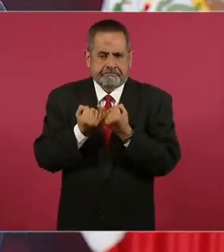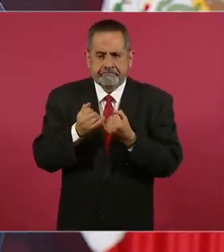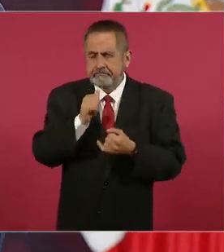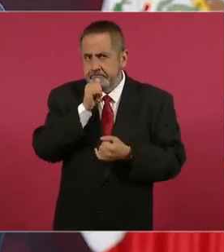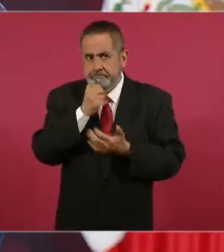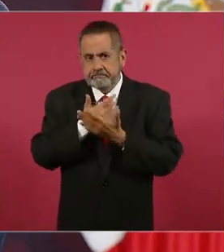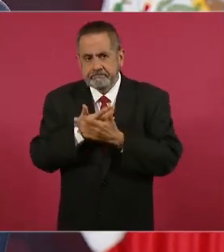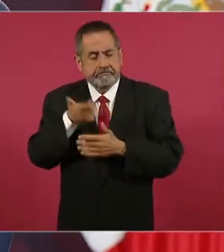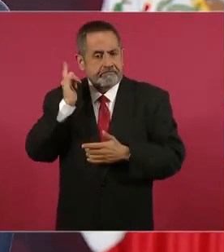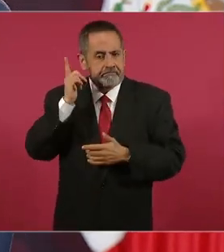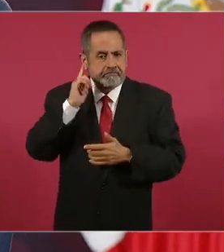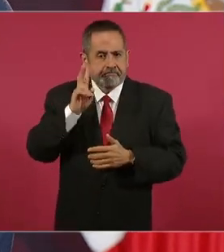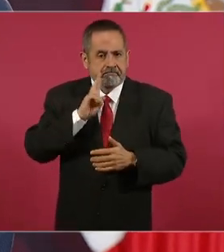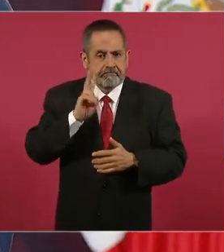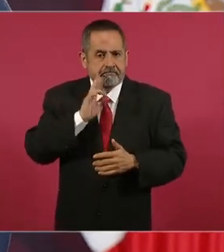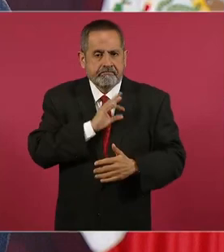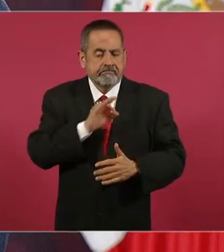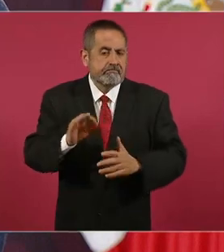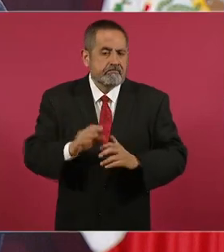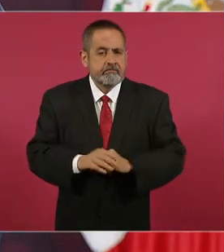Espero que